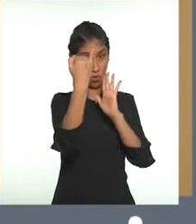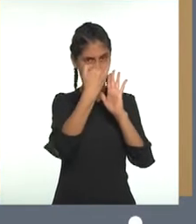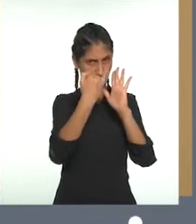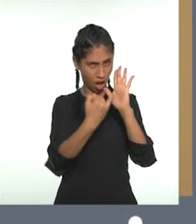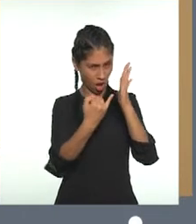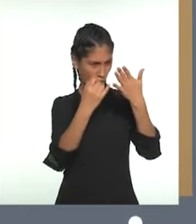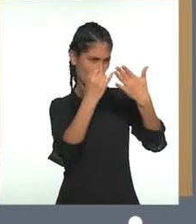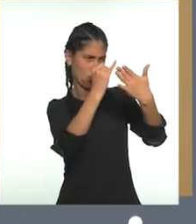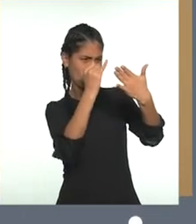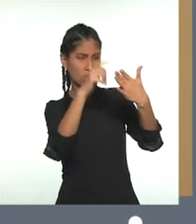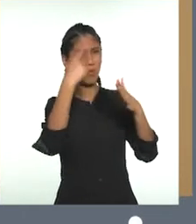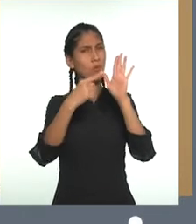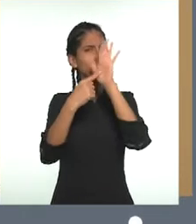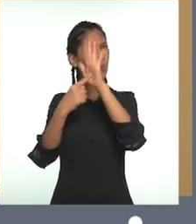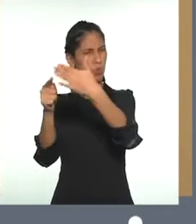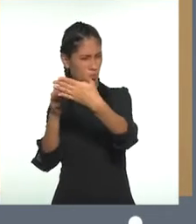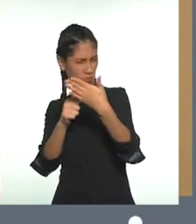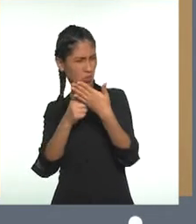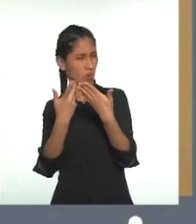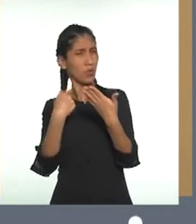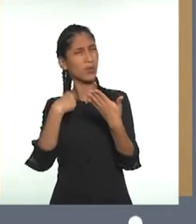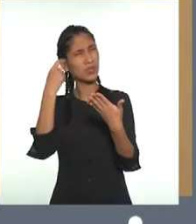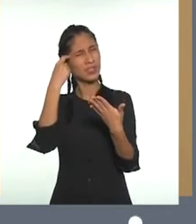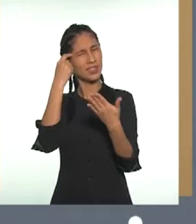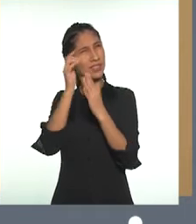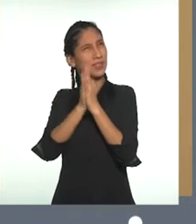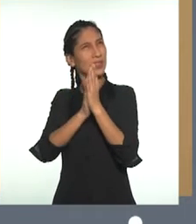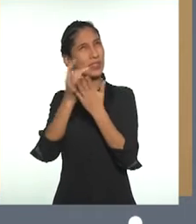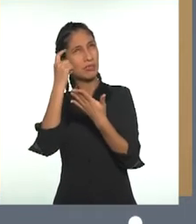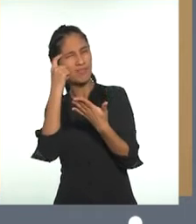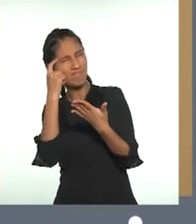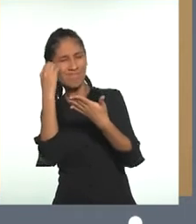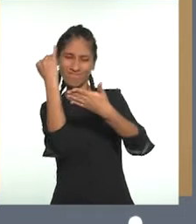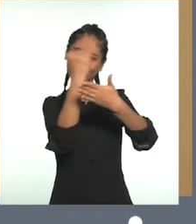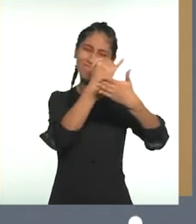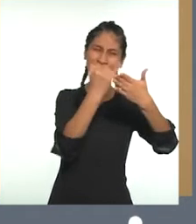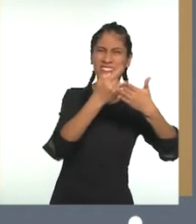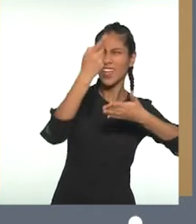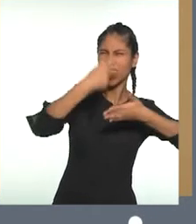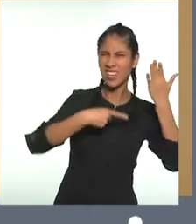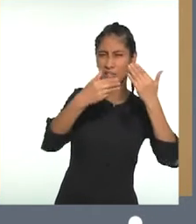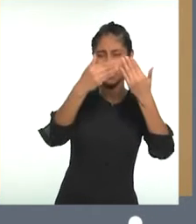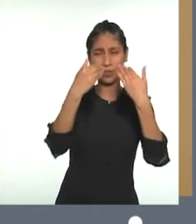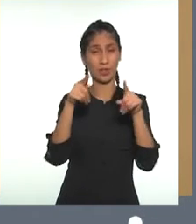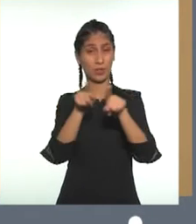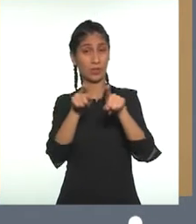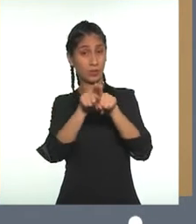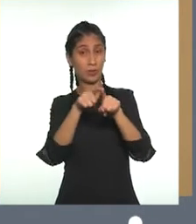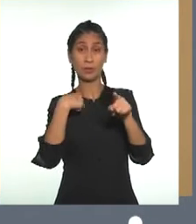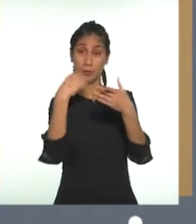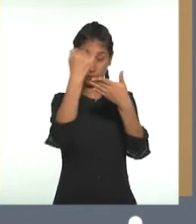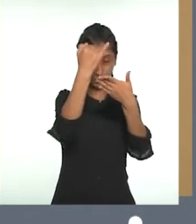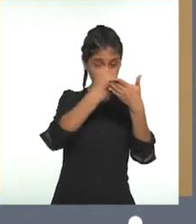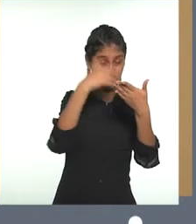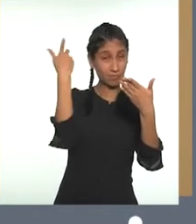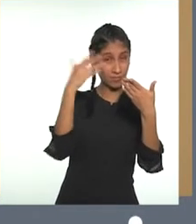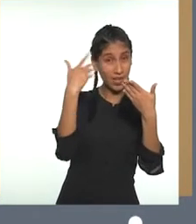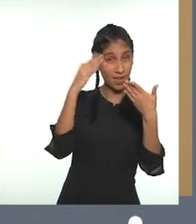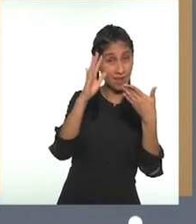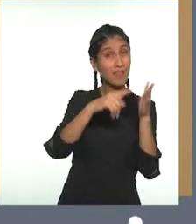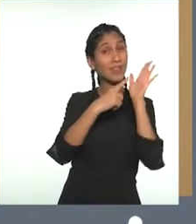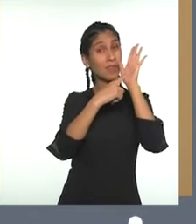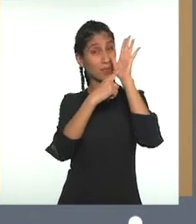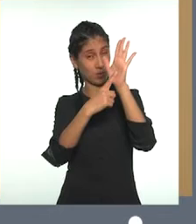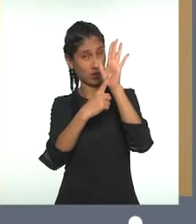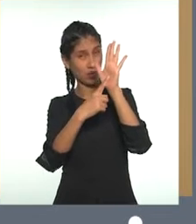¿En qué me voy a inspirar para mi creación? ¿Qué espero que logren las personas que vean mi